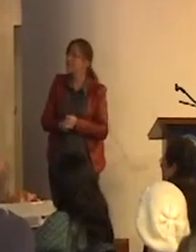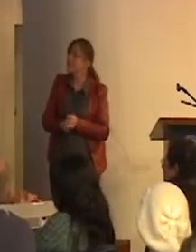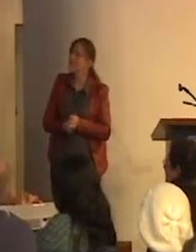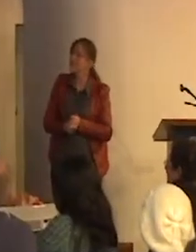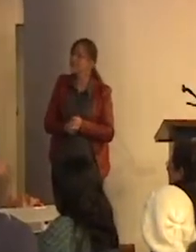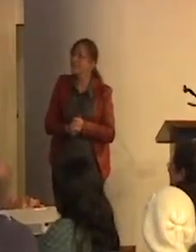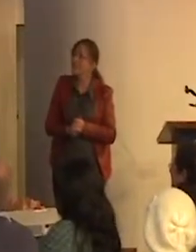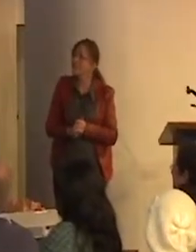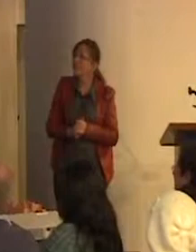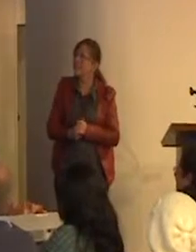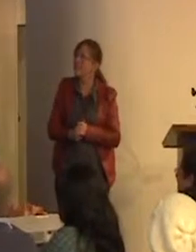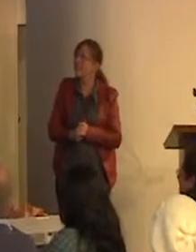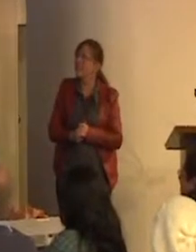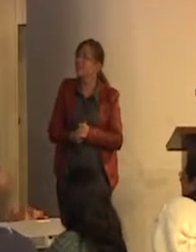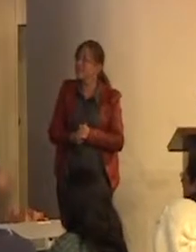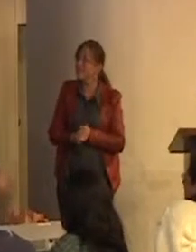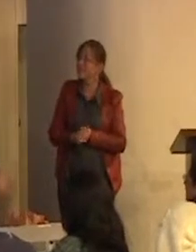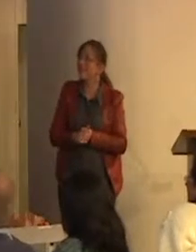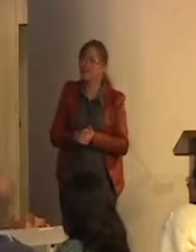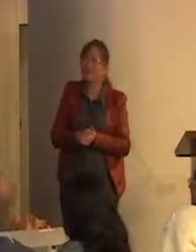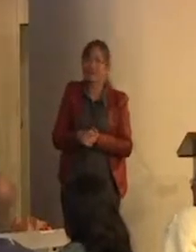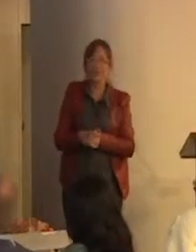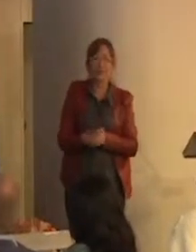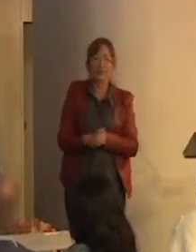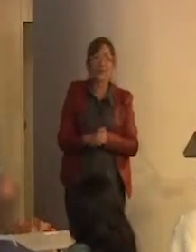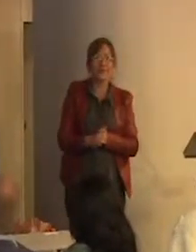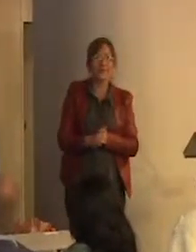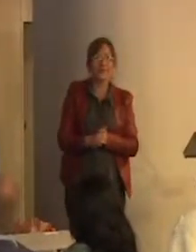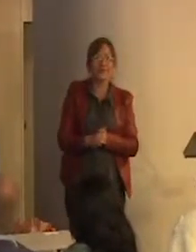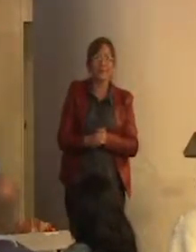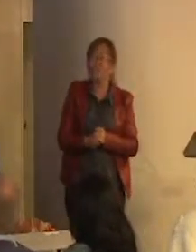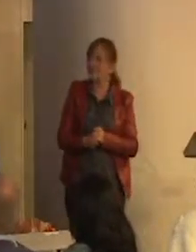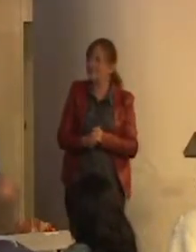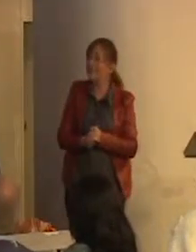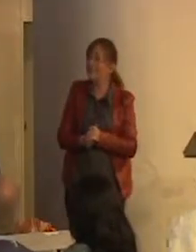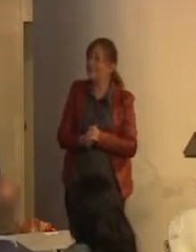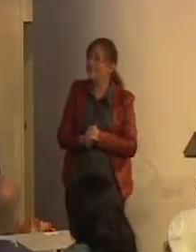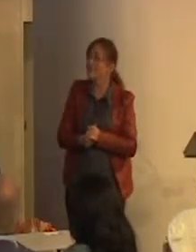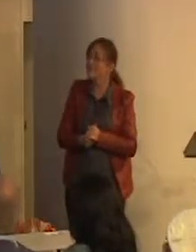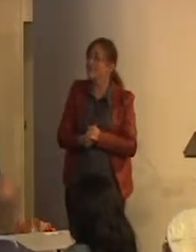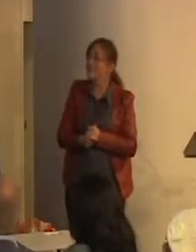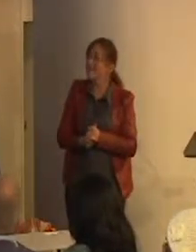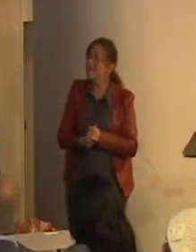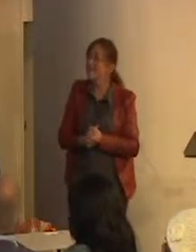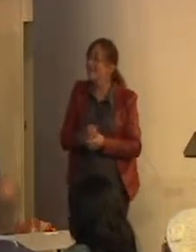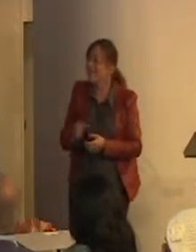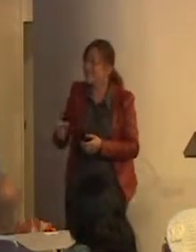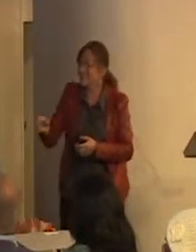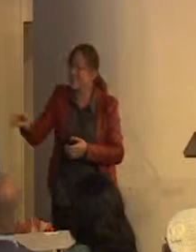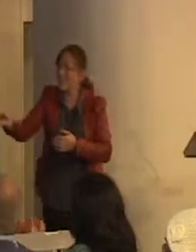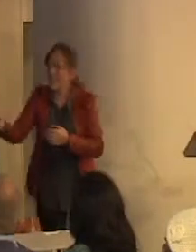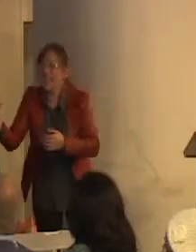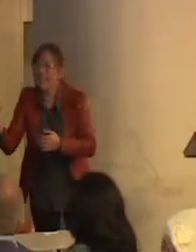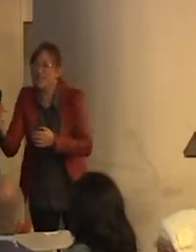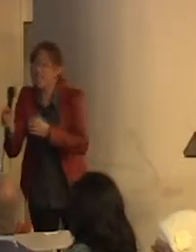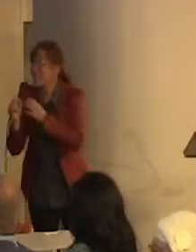una limitación, gracias a él puedo manifestar a los demás mis sentimientos y estar unidos a quienes quiero.